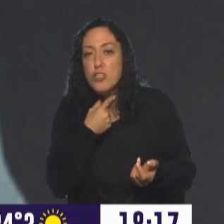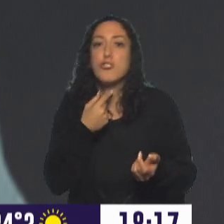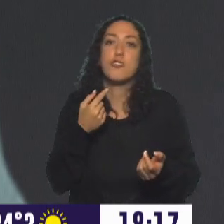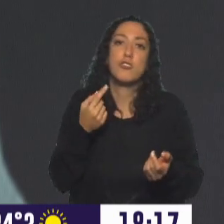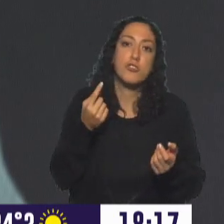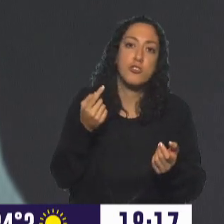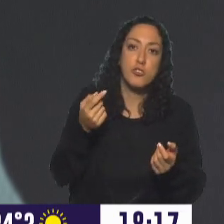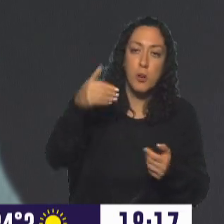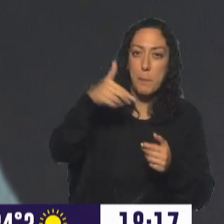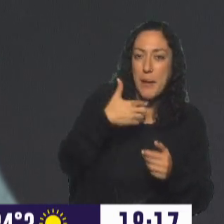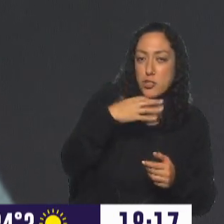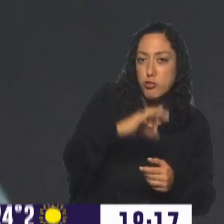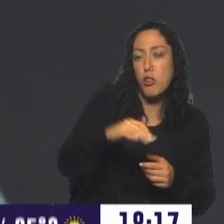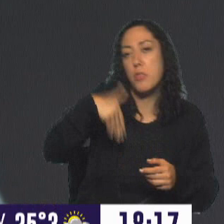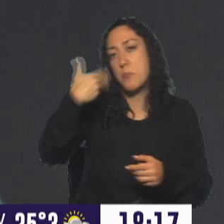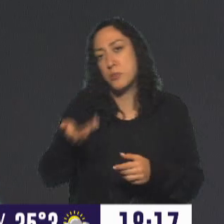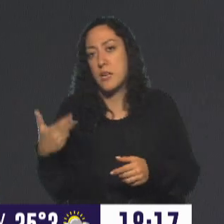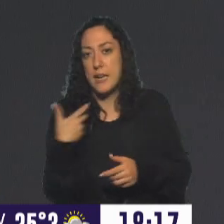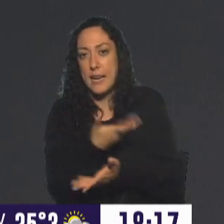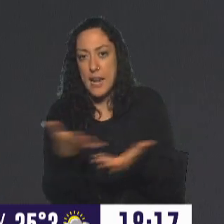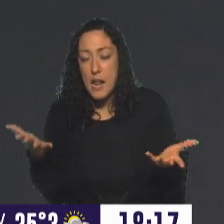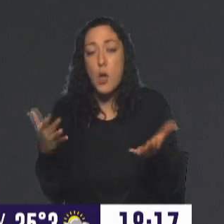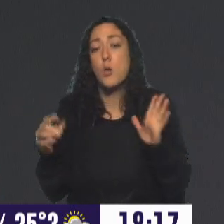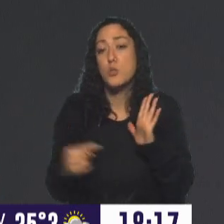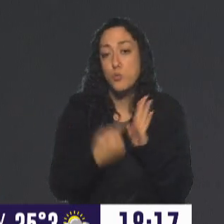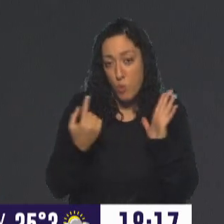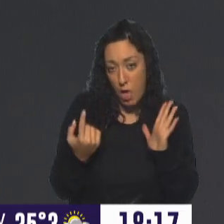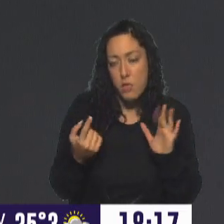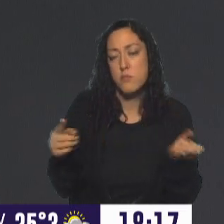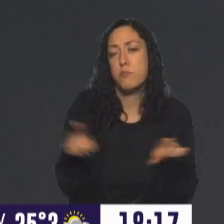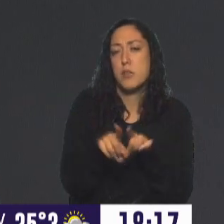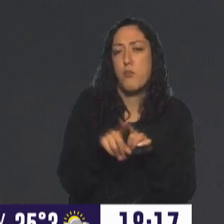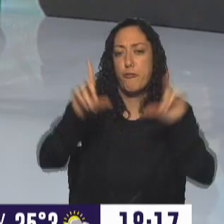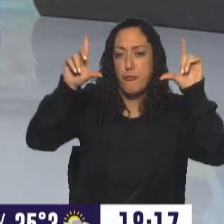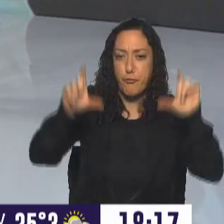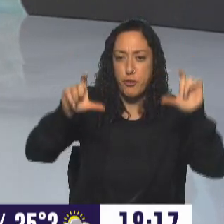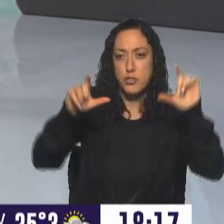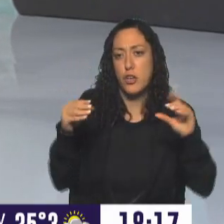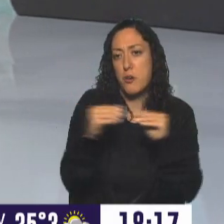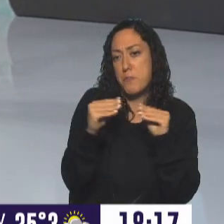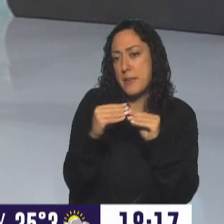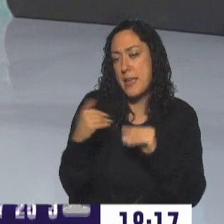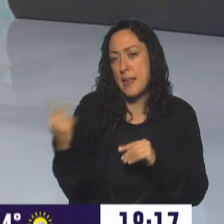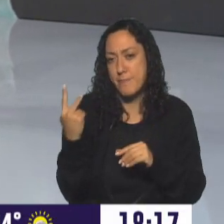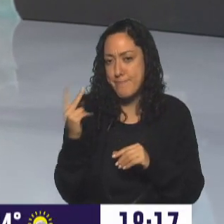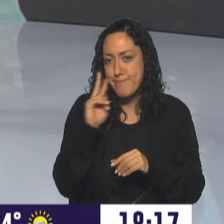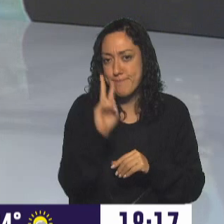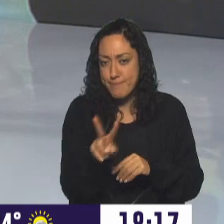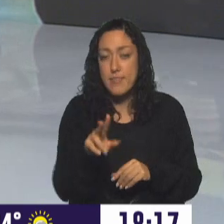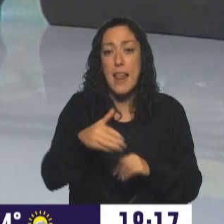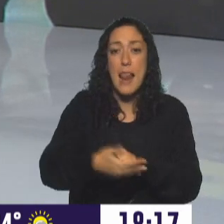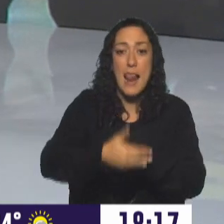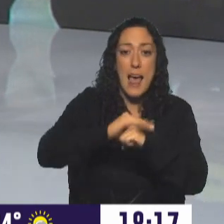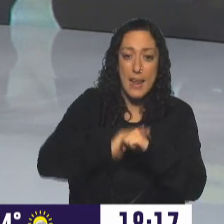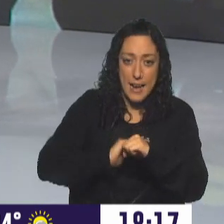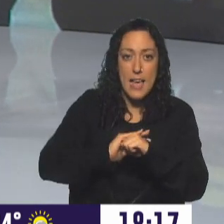elecciones generales. Vamos a hablar de Ciudad de Buenos Aires, puntualmente de la foto que estamos viendo aquí con Felicitas Bonavita, mi compañera, con Horacio Rodríguez Larreta, que